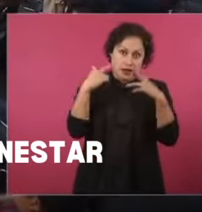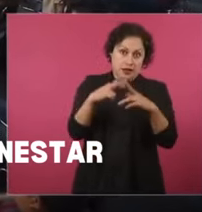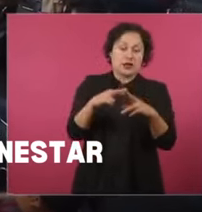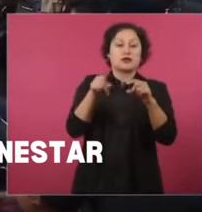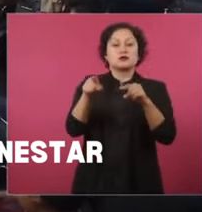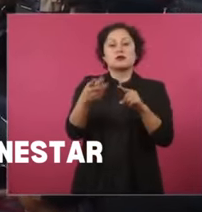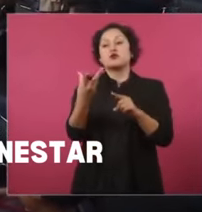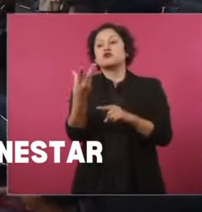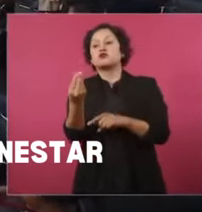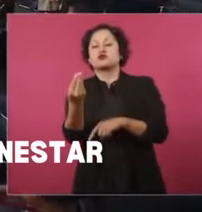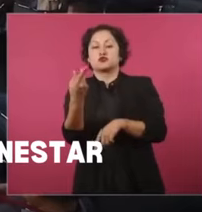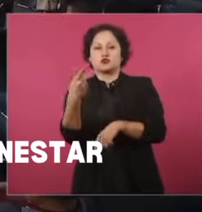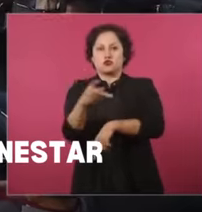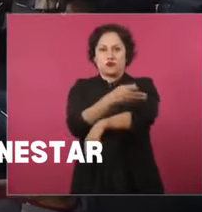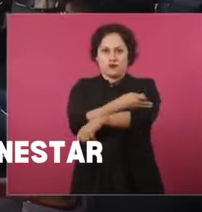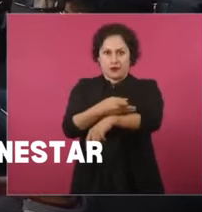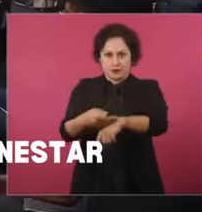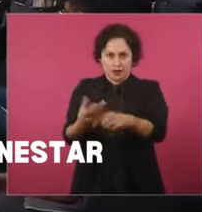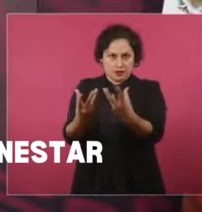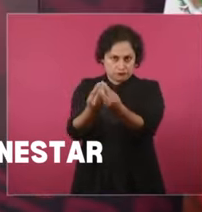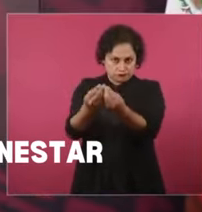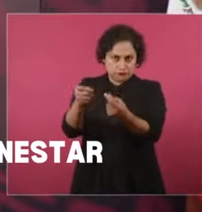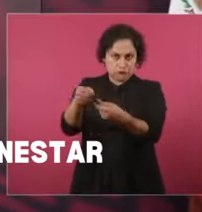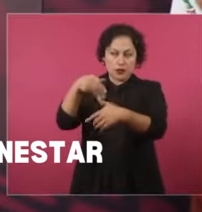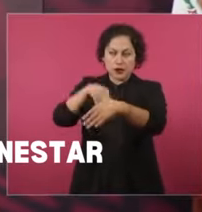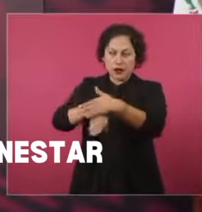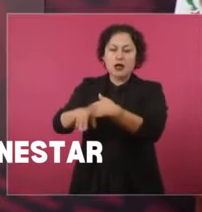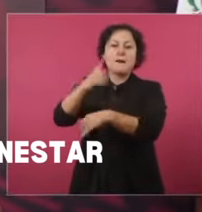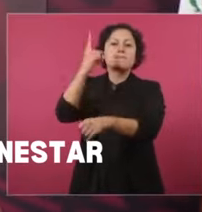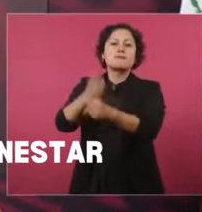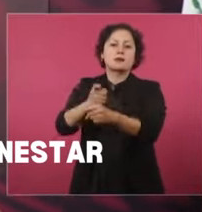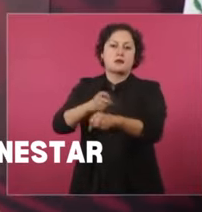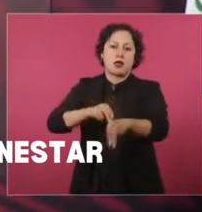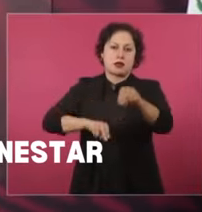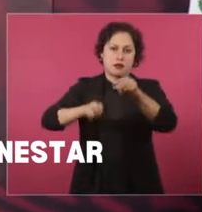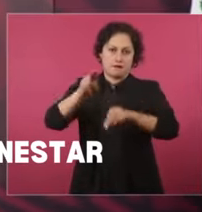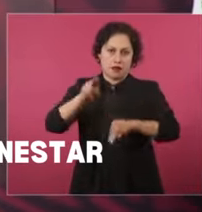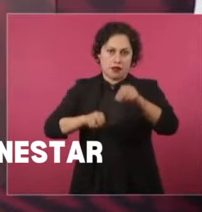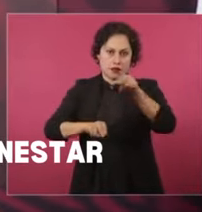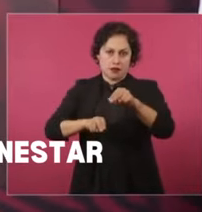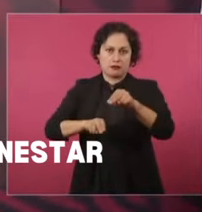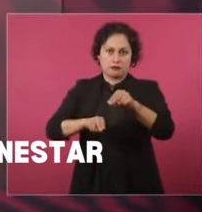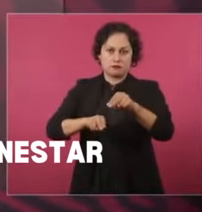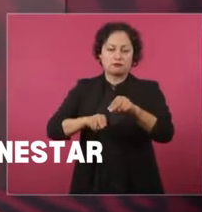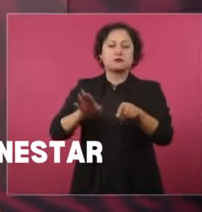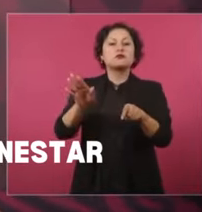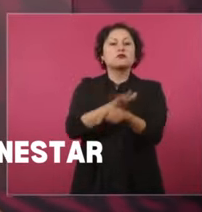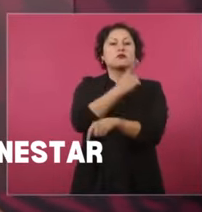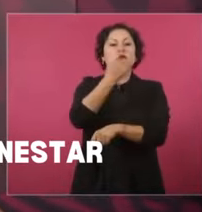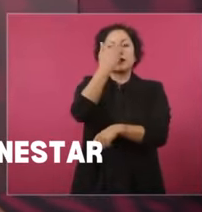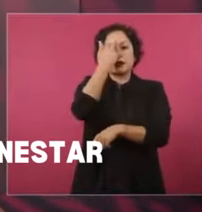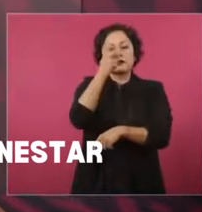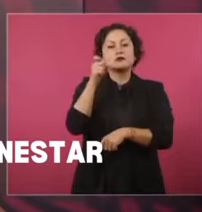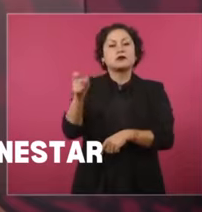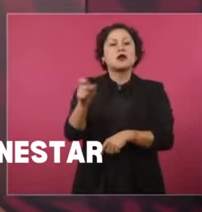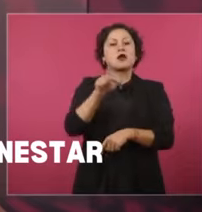nivel de atención, porque va a haber médico de lunes a